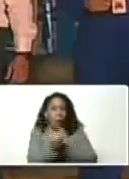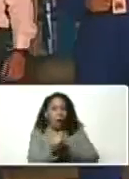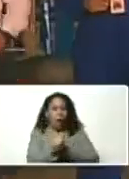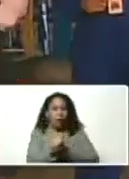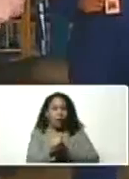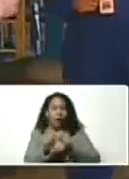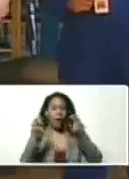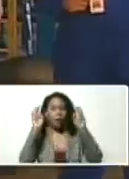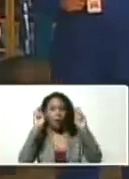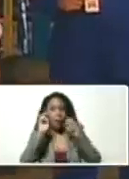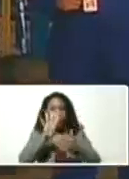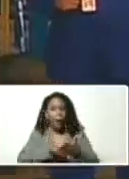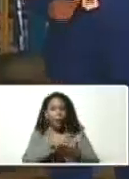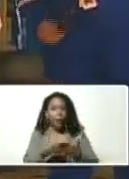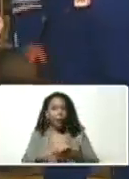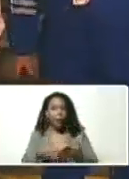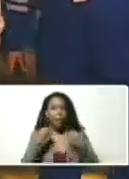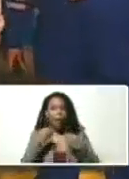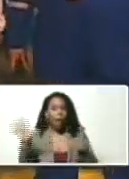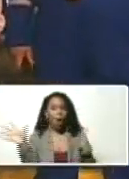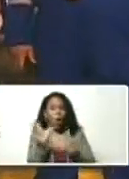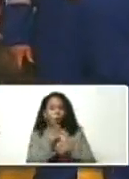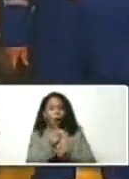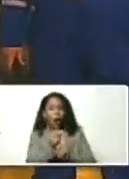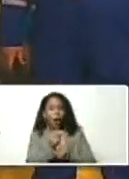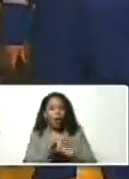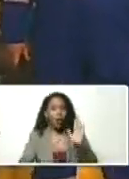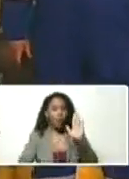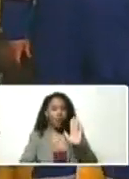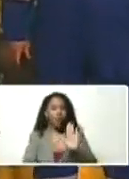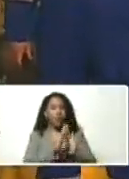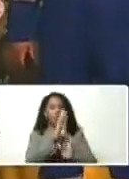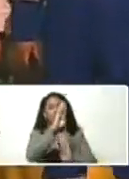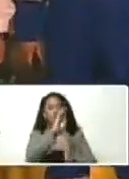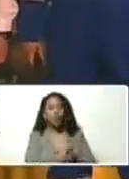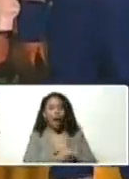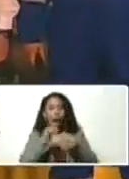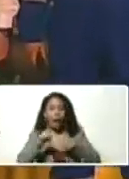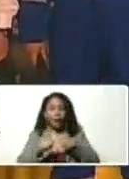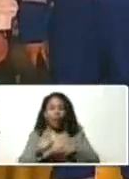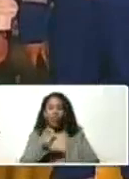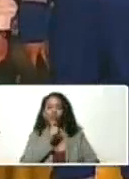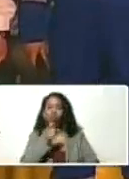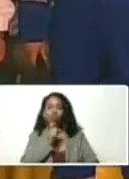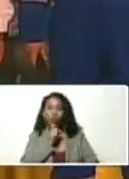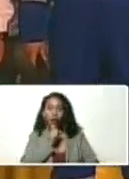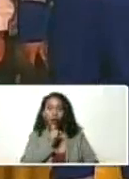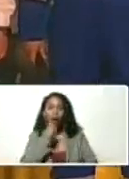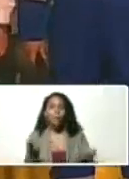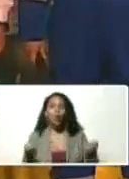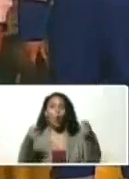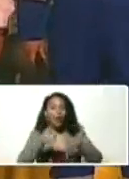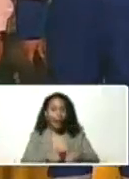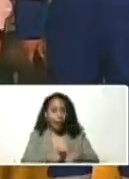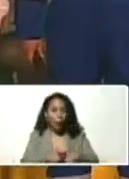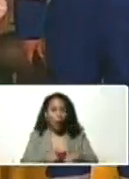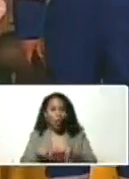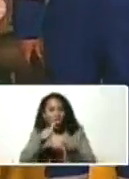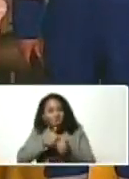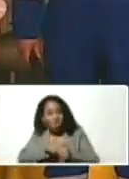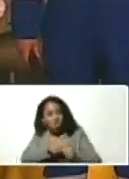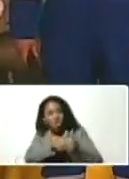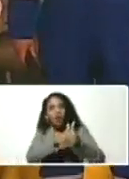ecuación para lograr, haber logrado superar estas adversidades, el bloqueo, la persecución. Y